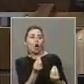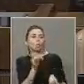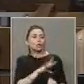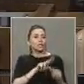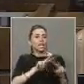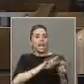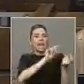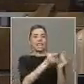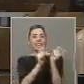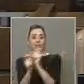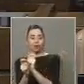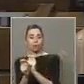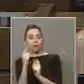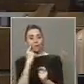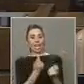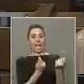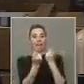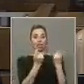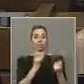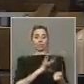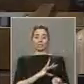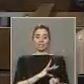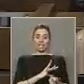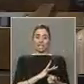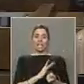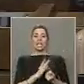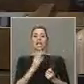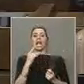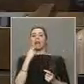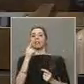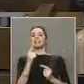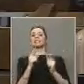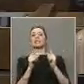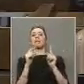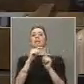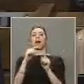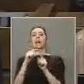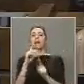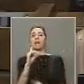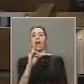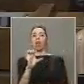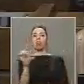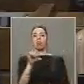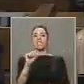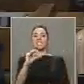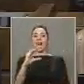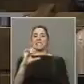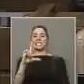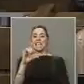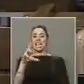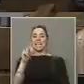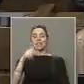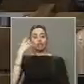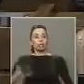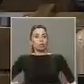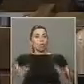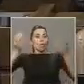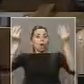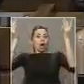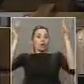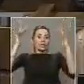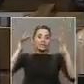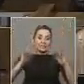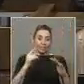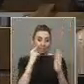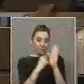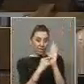estamos viviendo un verdadero frenazo en nuestra economía, desaceleración como le llaman algunos, eufemísticamente, pero claramente las cifras en Chile están